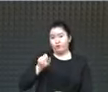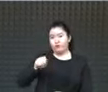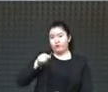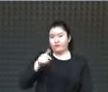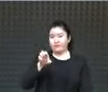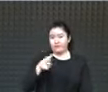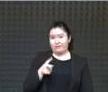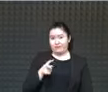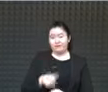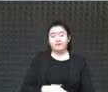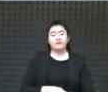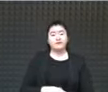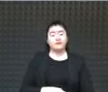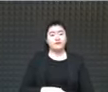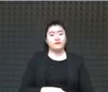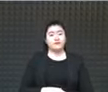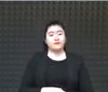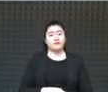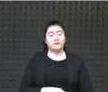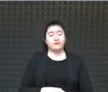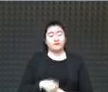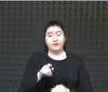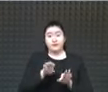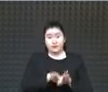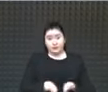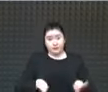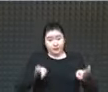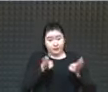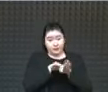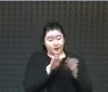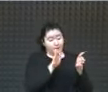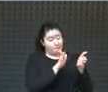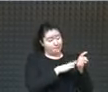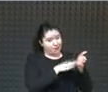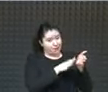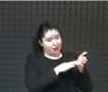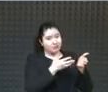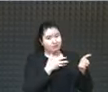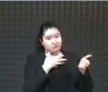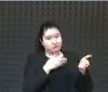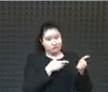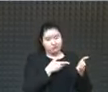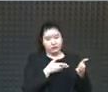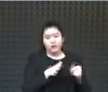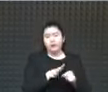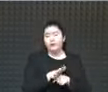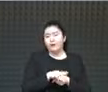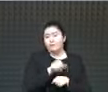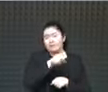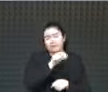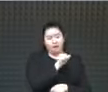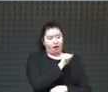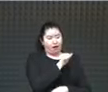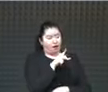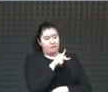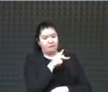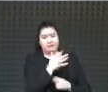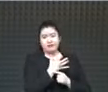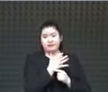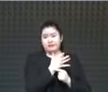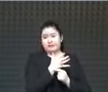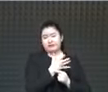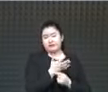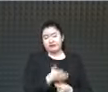www.mibecaparaempezar.com.cdmx. Para ello es importante que tengan ciertos documentos básicos que la misma aplicación les